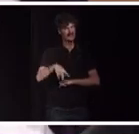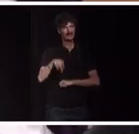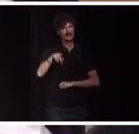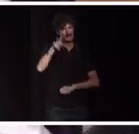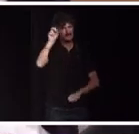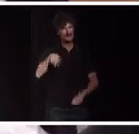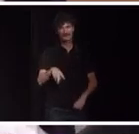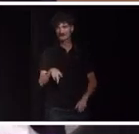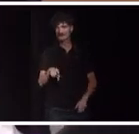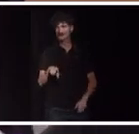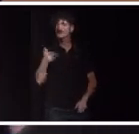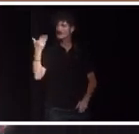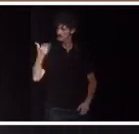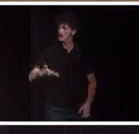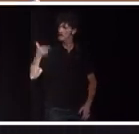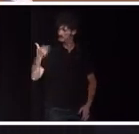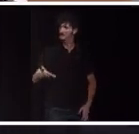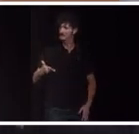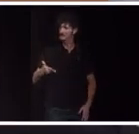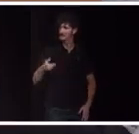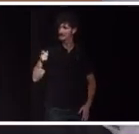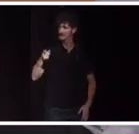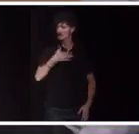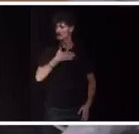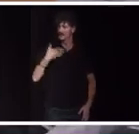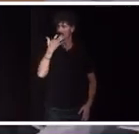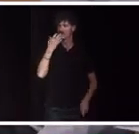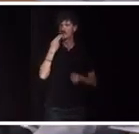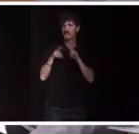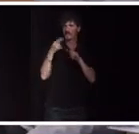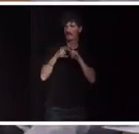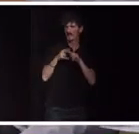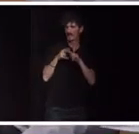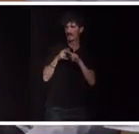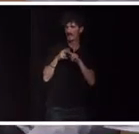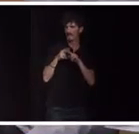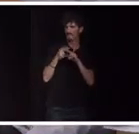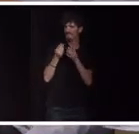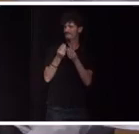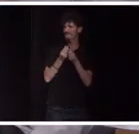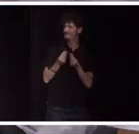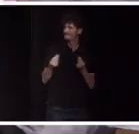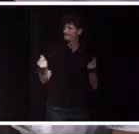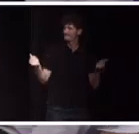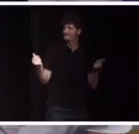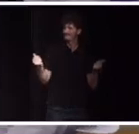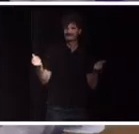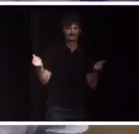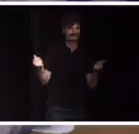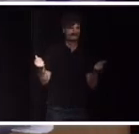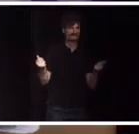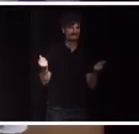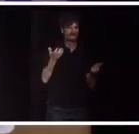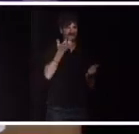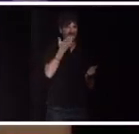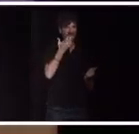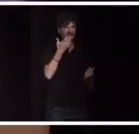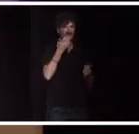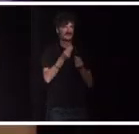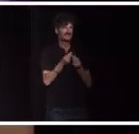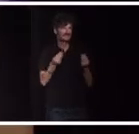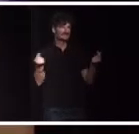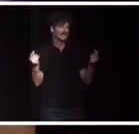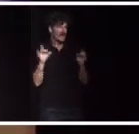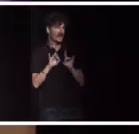ministerio. Sí importa, porque yo no quiero políticas superficiales, yo no quiero políticas de brilli brilli